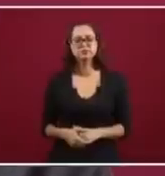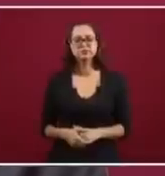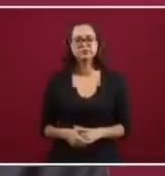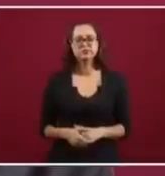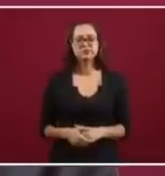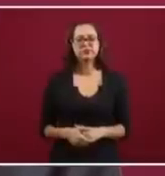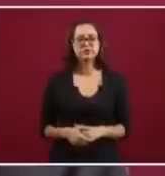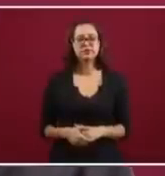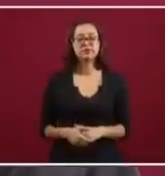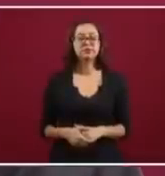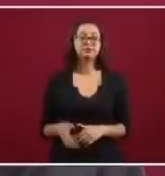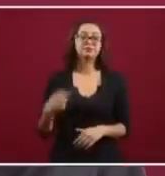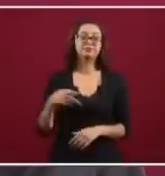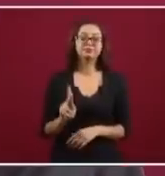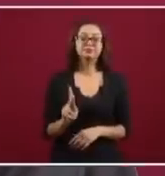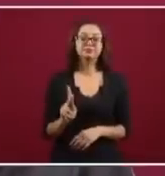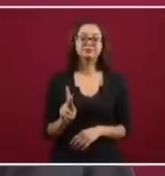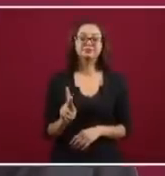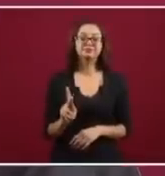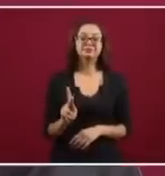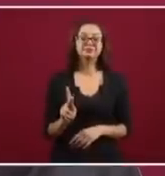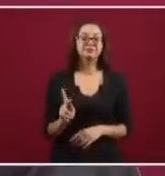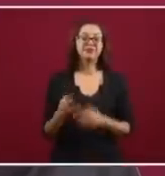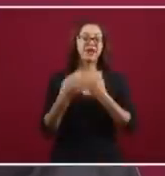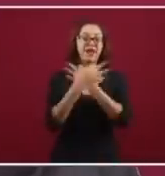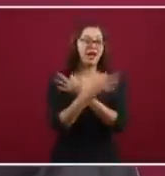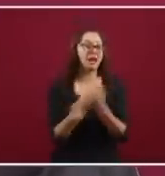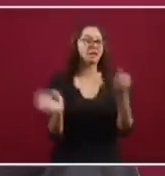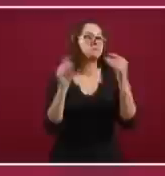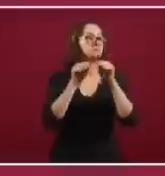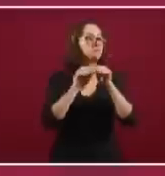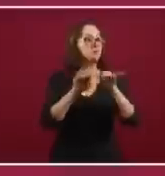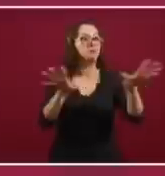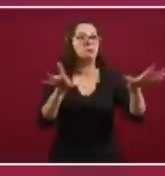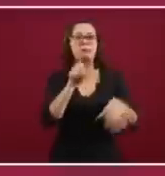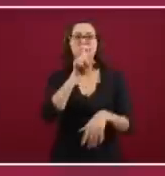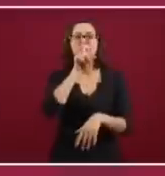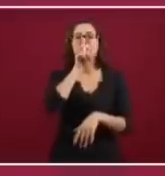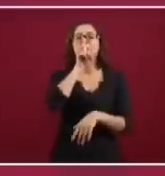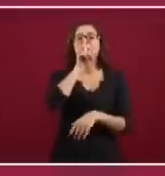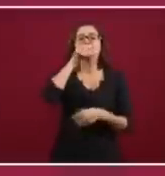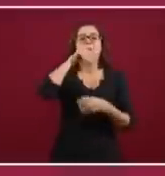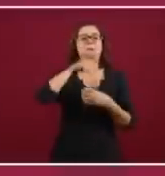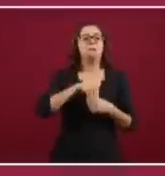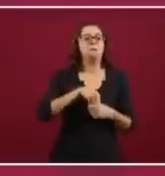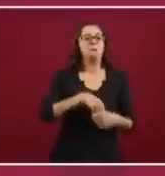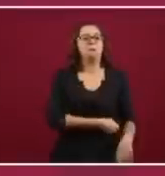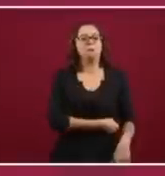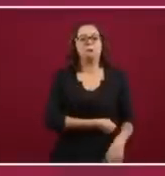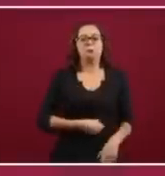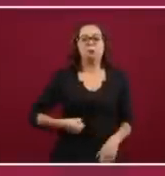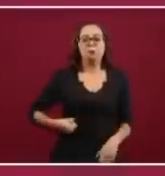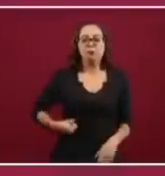se habla nada de cómo daban la orden desde arriba